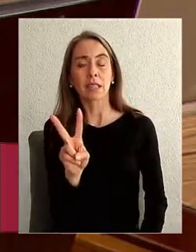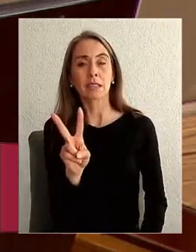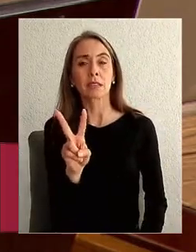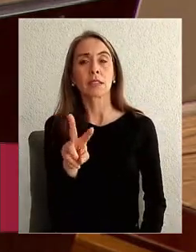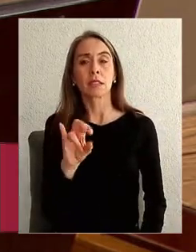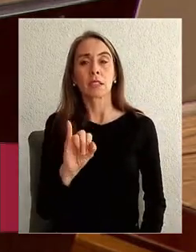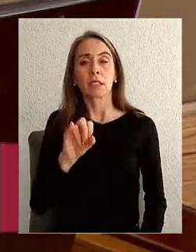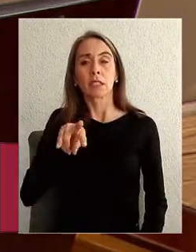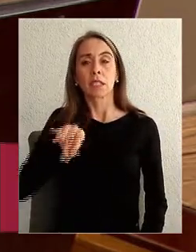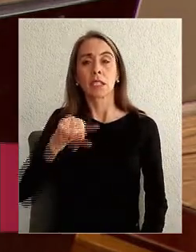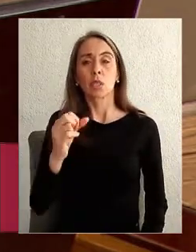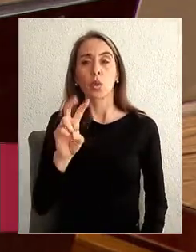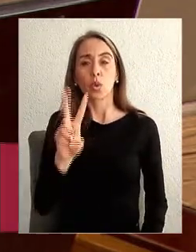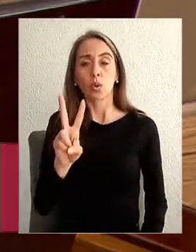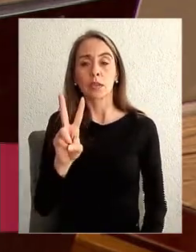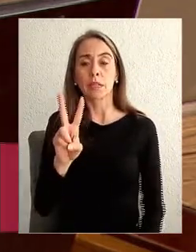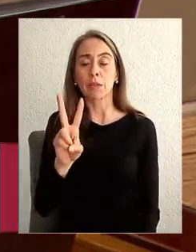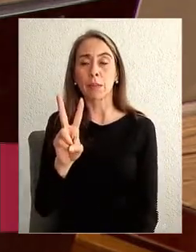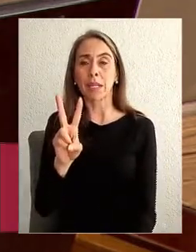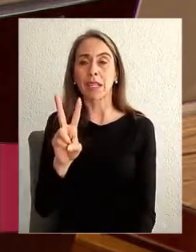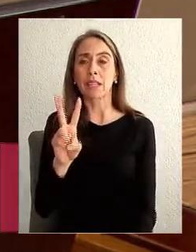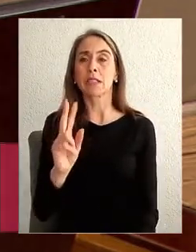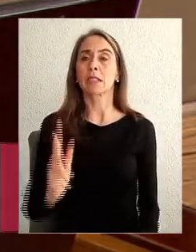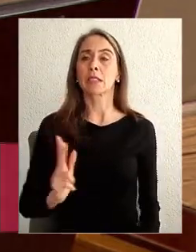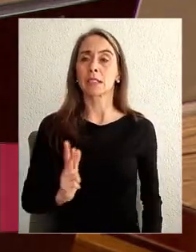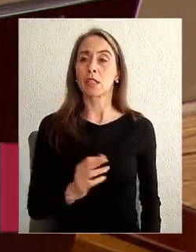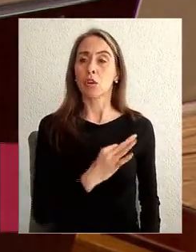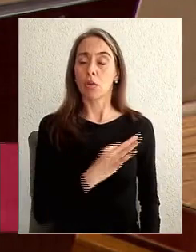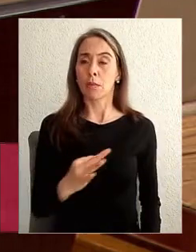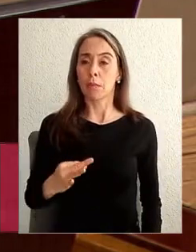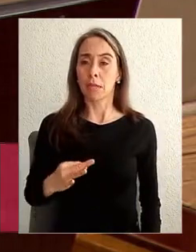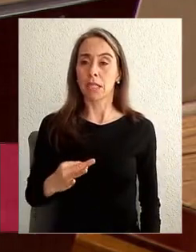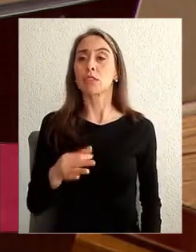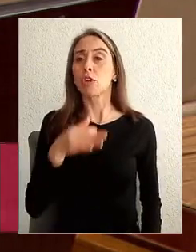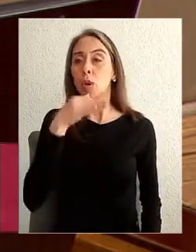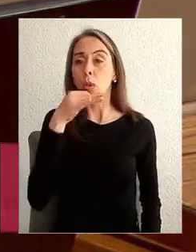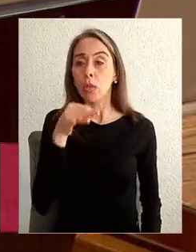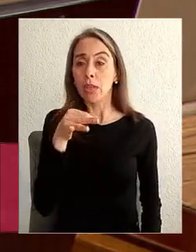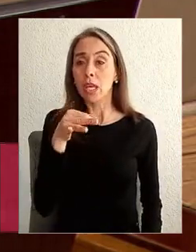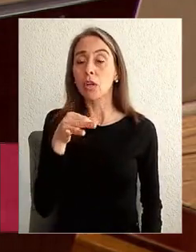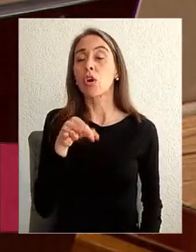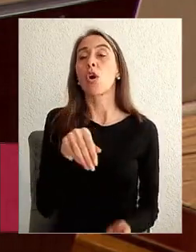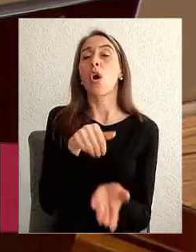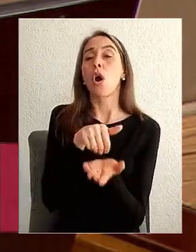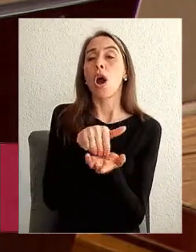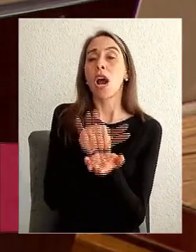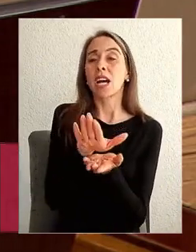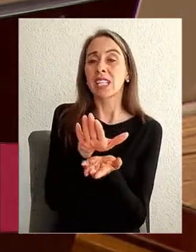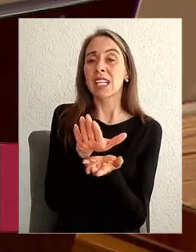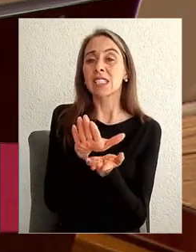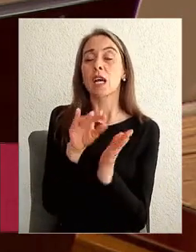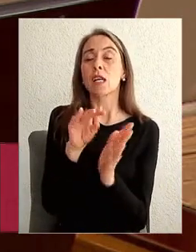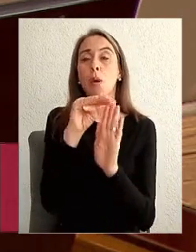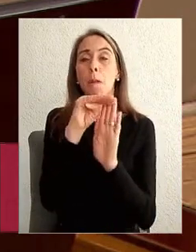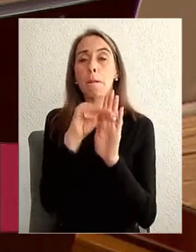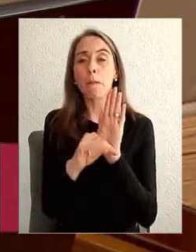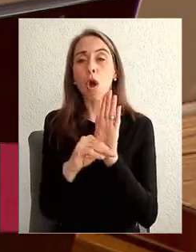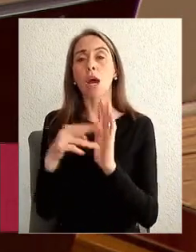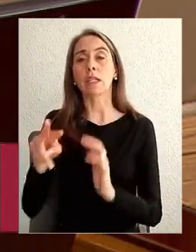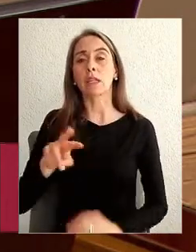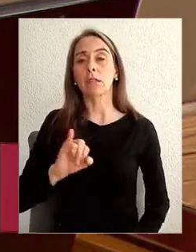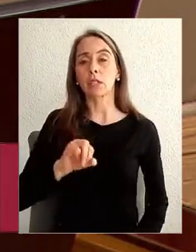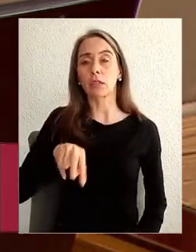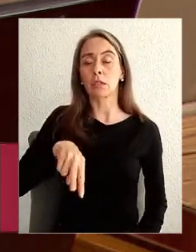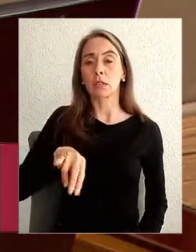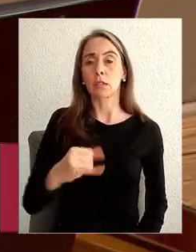el señor ministro ha indicado, ¿no es cierto?, que se rechazó, no sé, algún tipo de un programa del Instituto de la Juventud por su